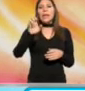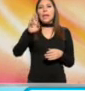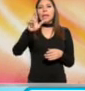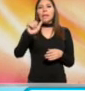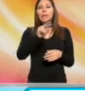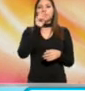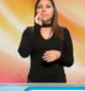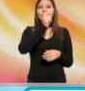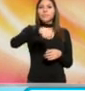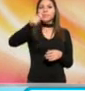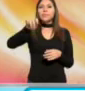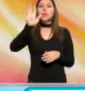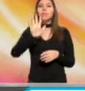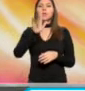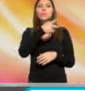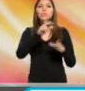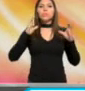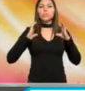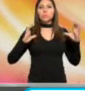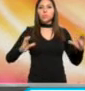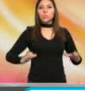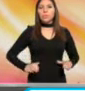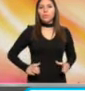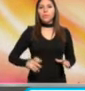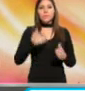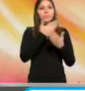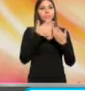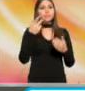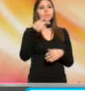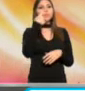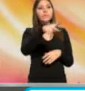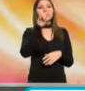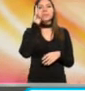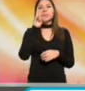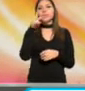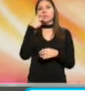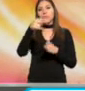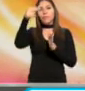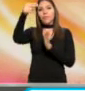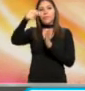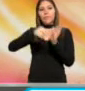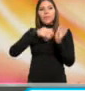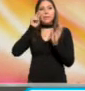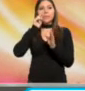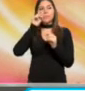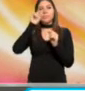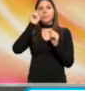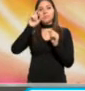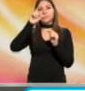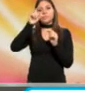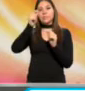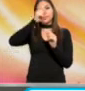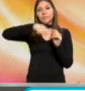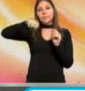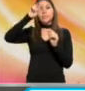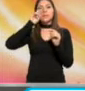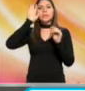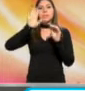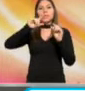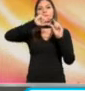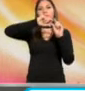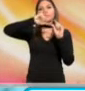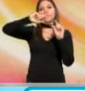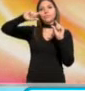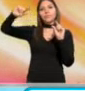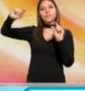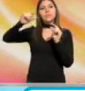cuerpo, la parte superior de esta firma es la parte que queda en la cabeza. Entonces, muchas personas muy creativas, con un gran